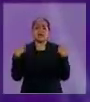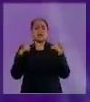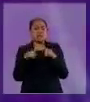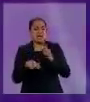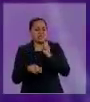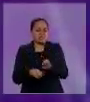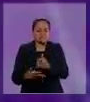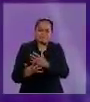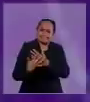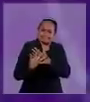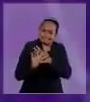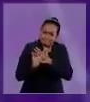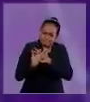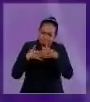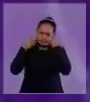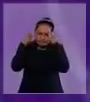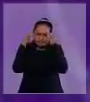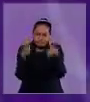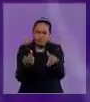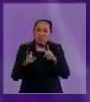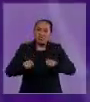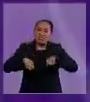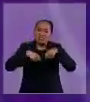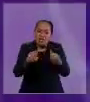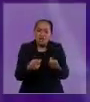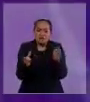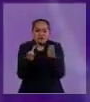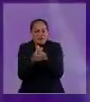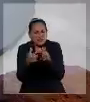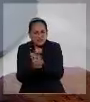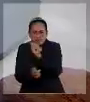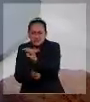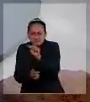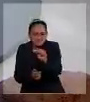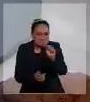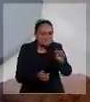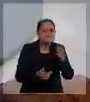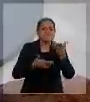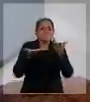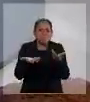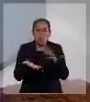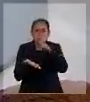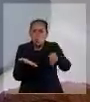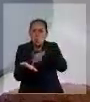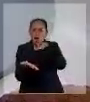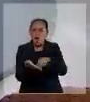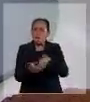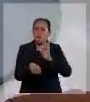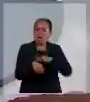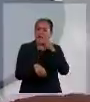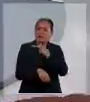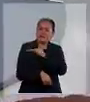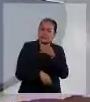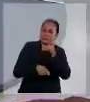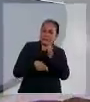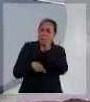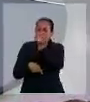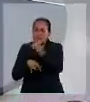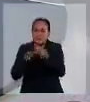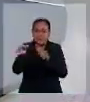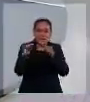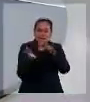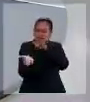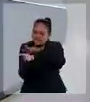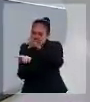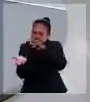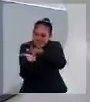que vayan a dar clases a espacios de alta y de muy alta marginación como un espacio de estímulo. Se ha invertido más o menos 50